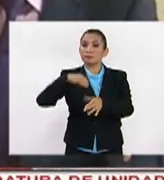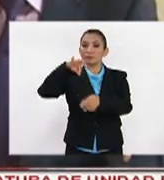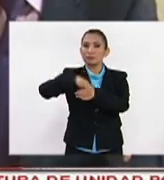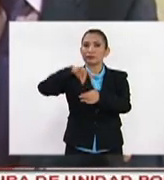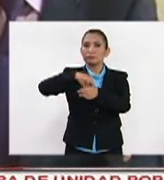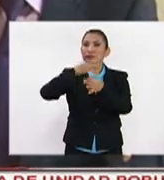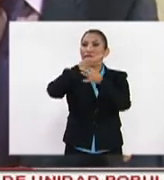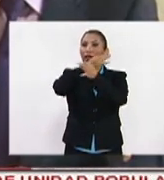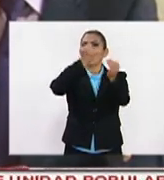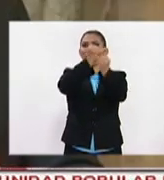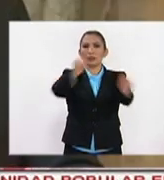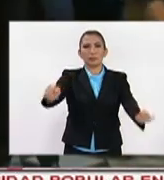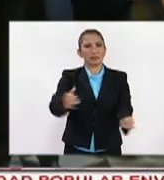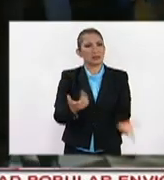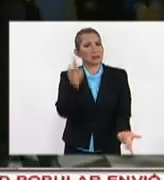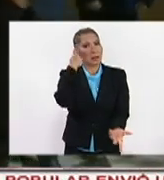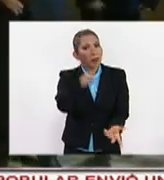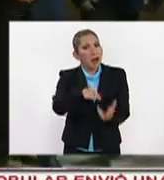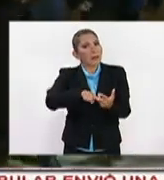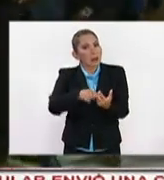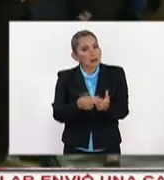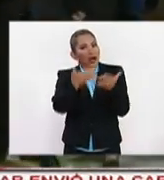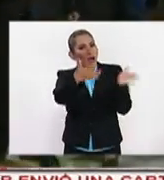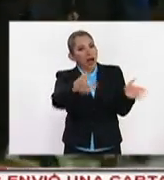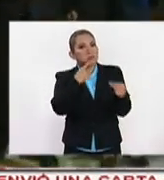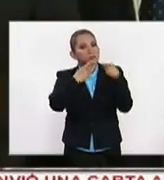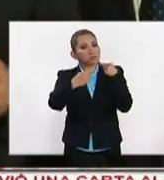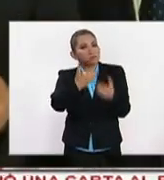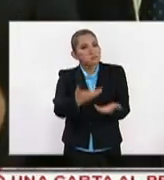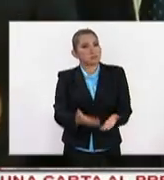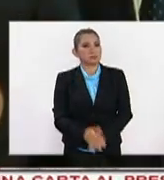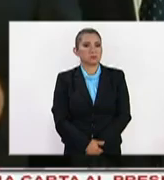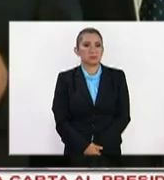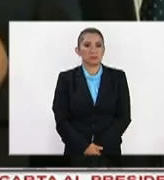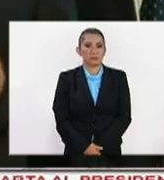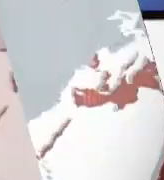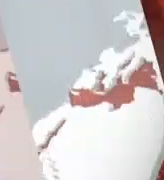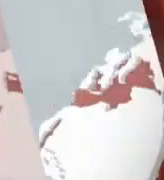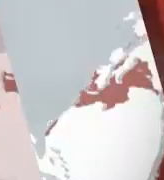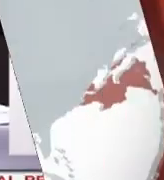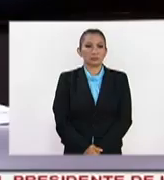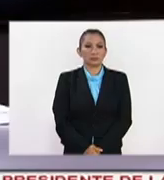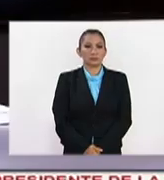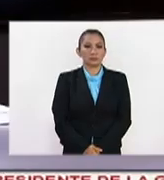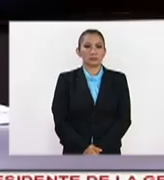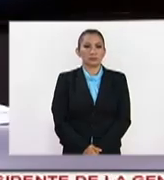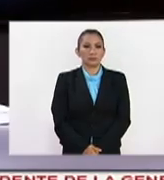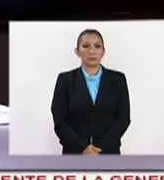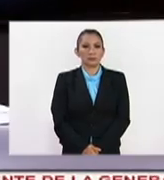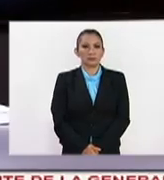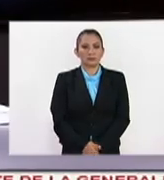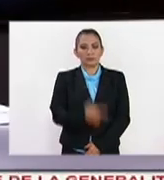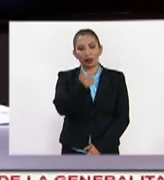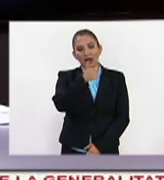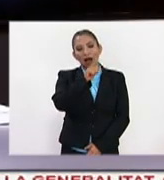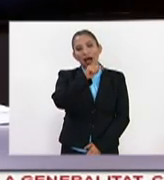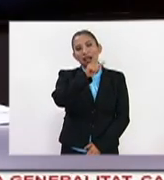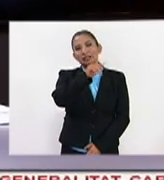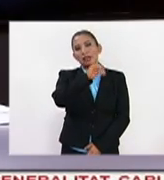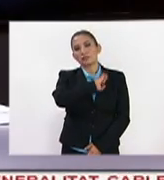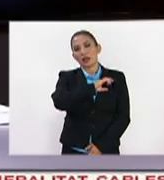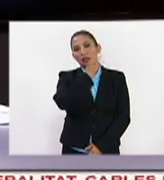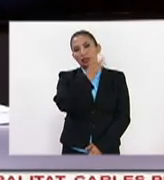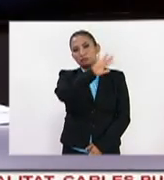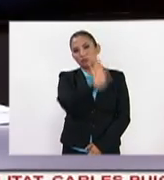efectos de la declaración de independencia para abrir la puerta al diálogo. En Galicia, en España, 3